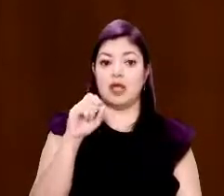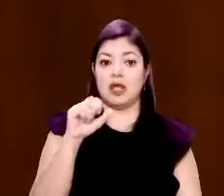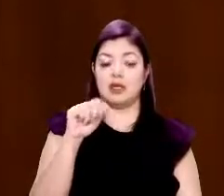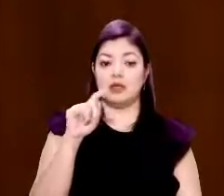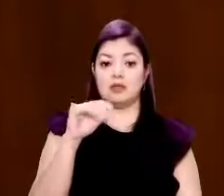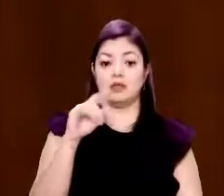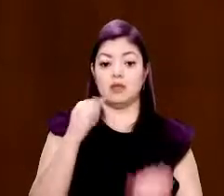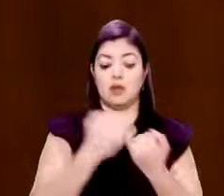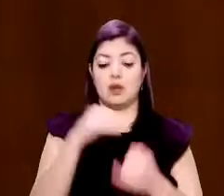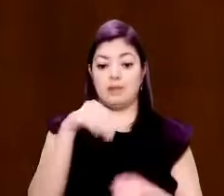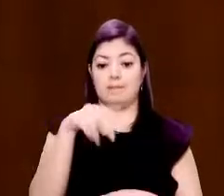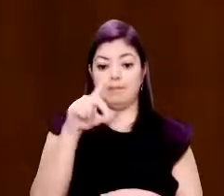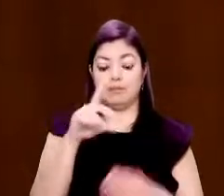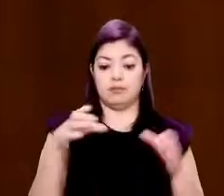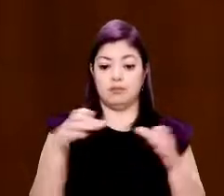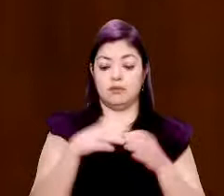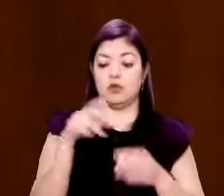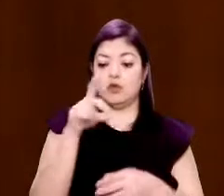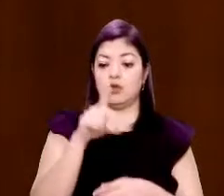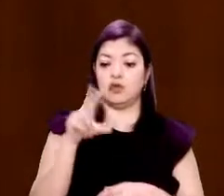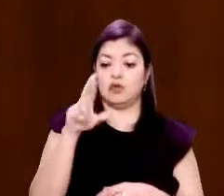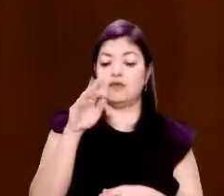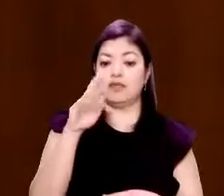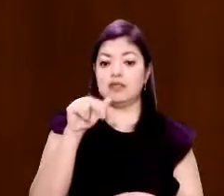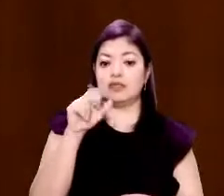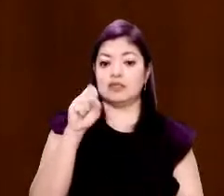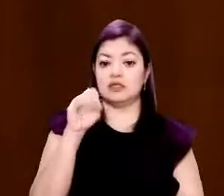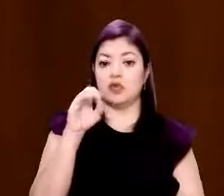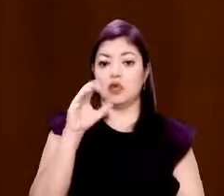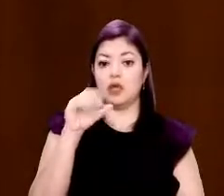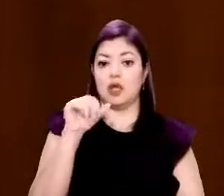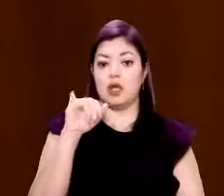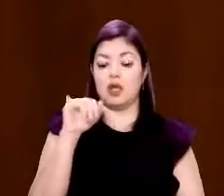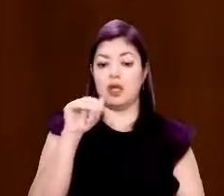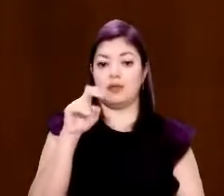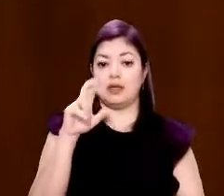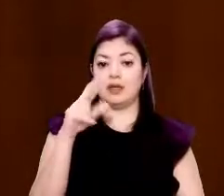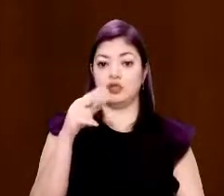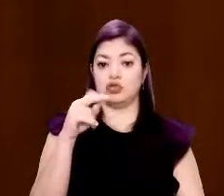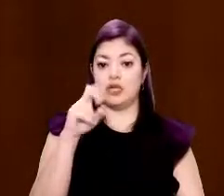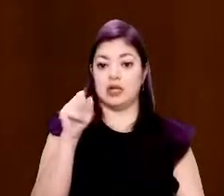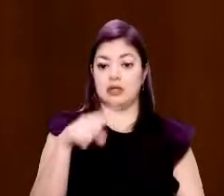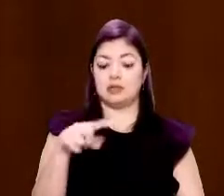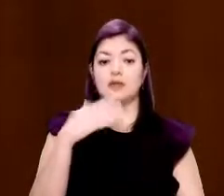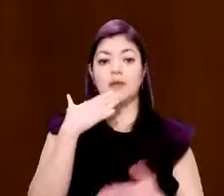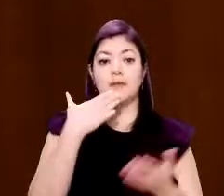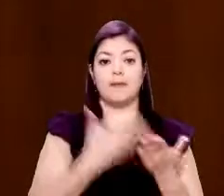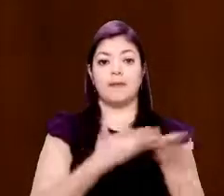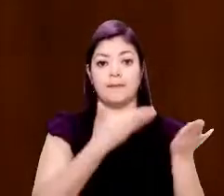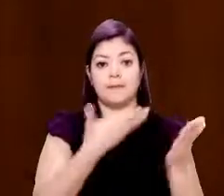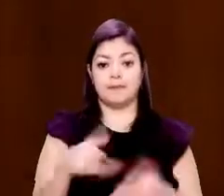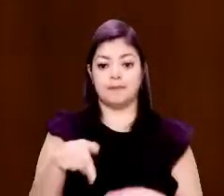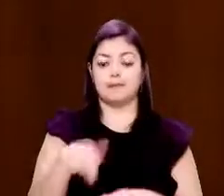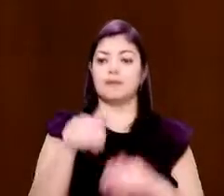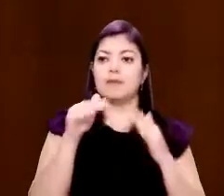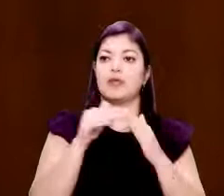mesa, doctor Francisco Javier Fernández Clamont, sea bienvenido aquí a la Casa del